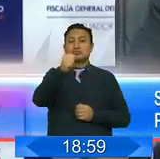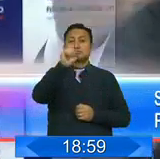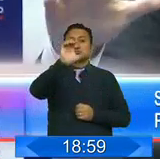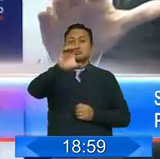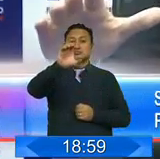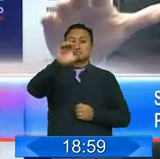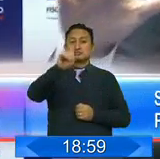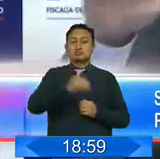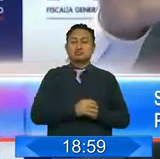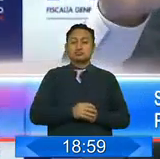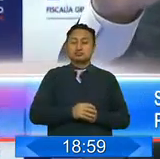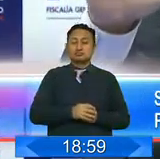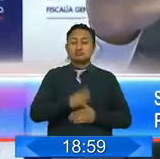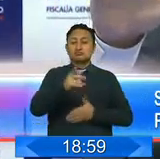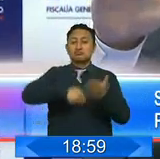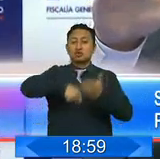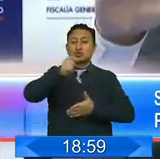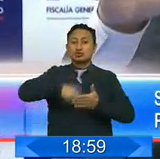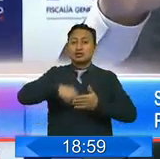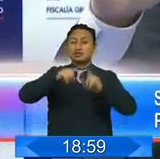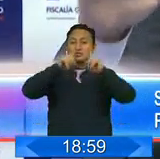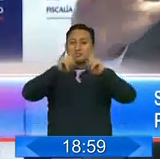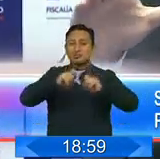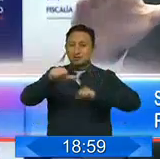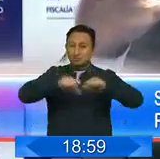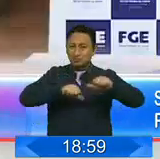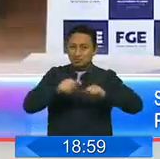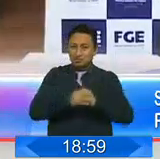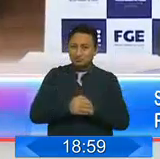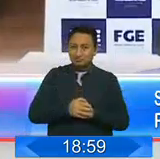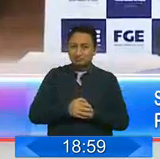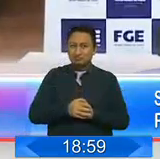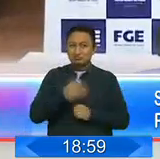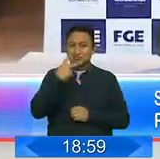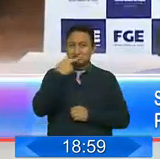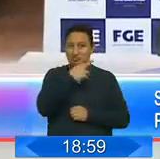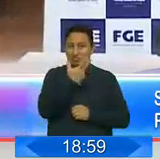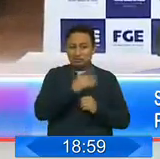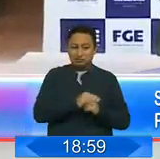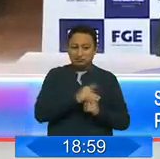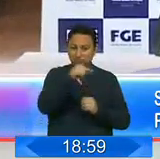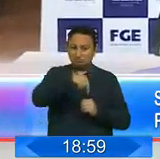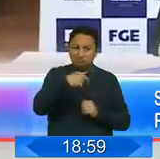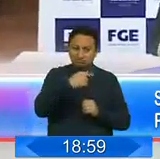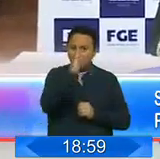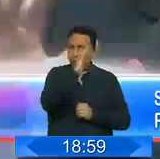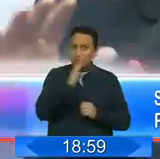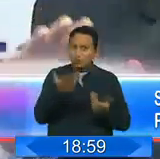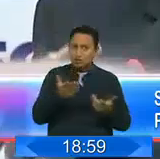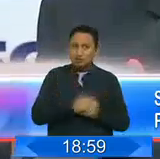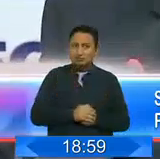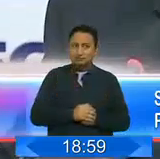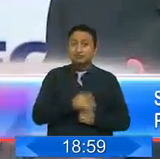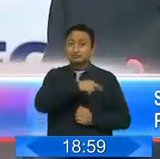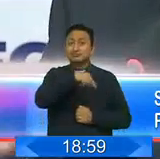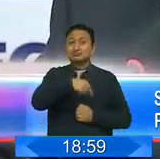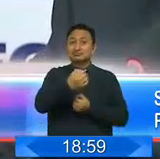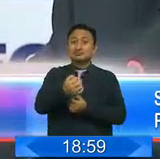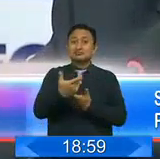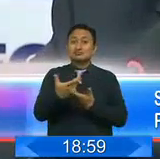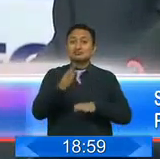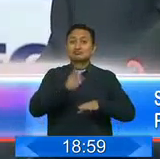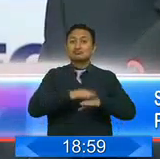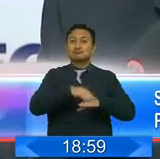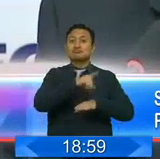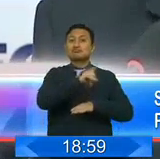Workshop, contratos de consultoría ficticia. Consultorías que nunca se habrían realizado. Esta información es parte de la